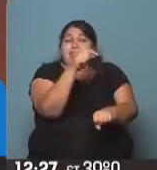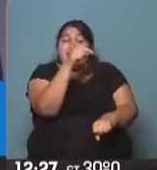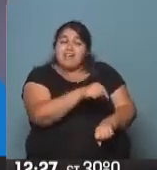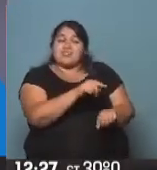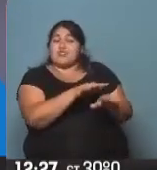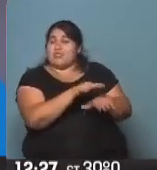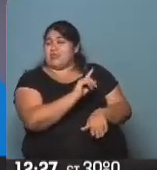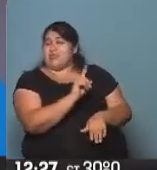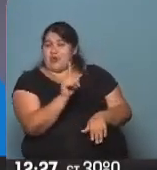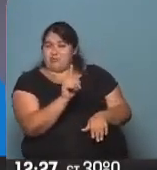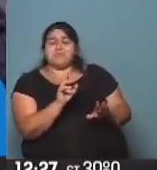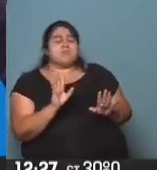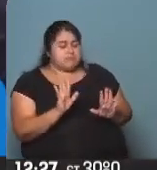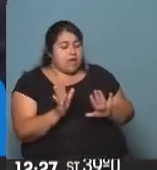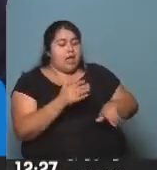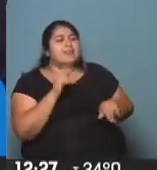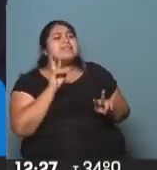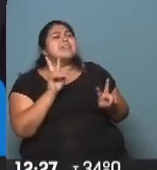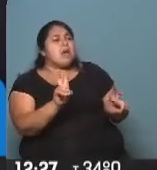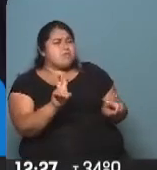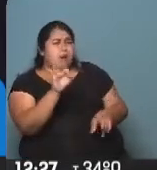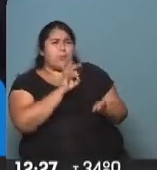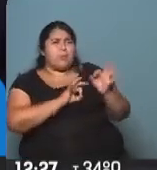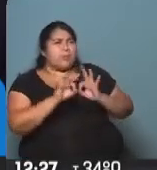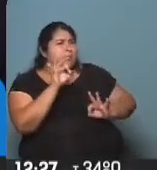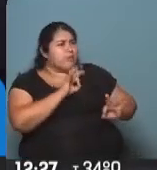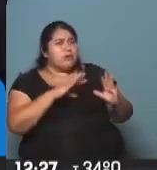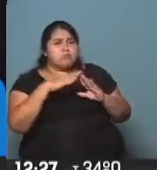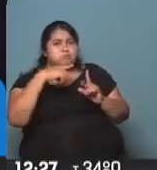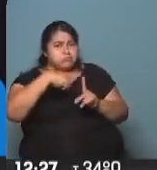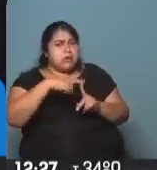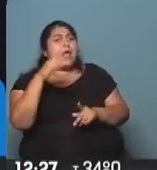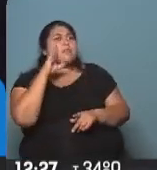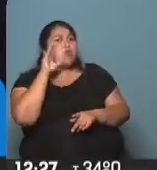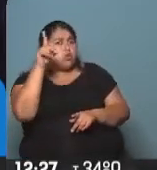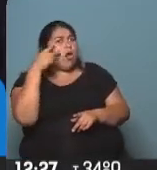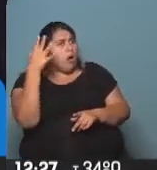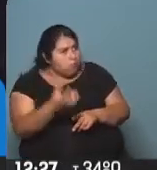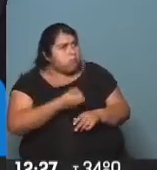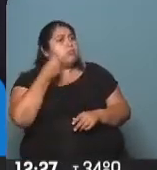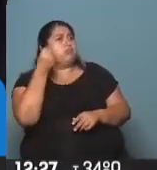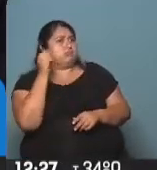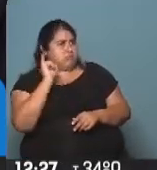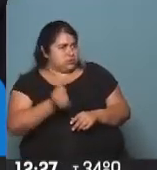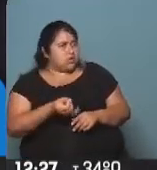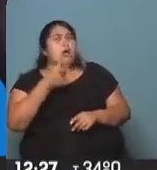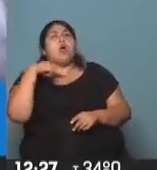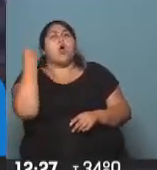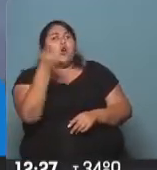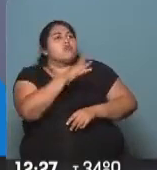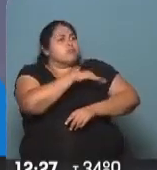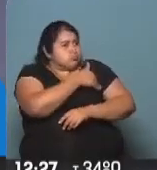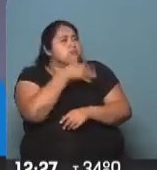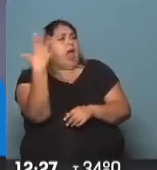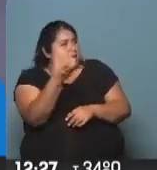El tema central, Sí. de siglos. Sí. Algunas iglesias protestantes de Estados Unidos lo han logrado superar. Los evangélicos lo han